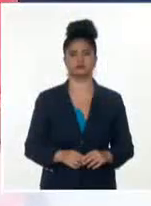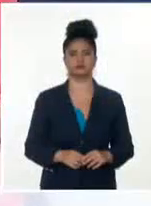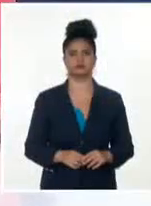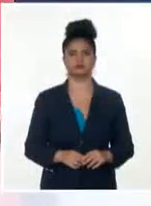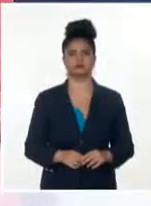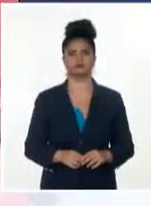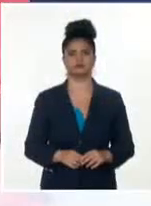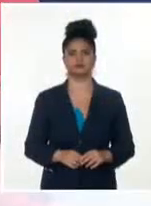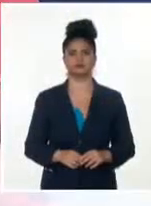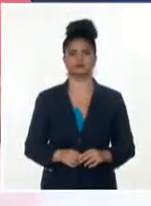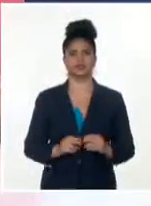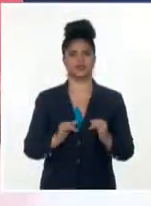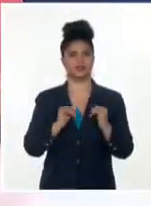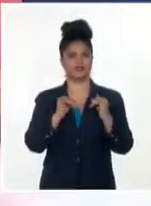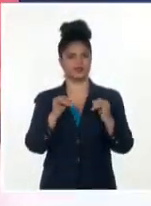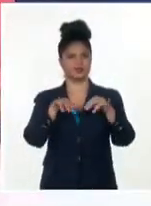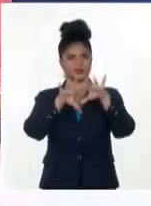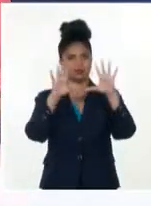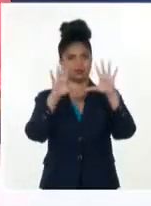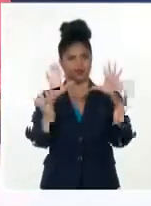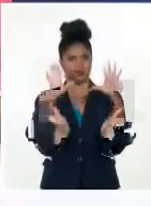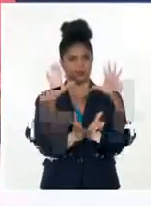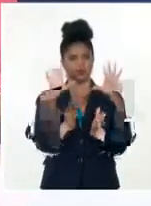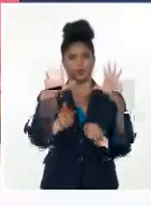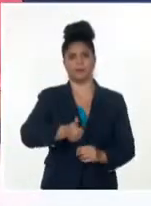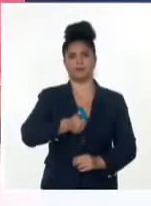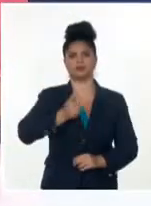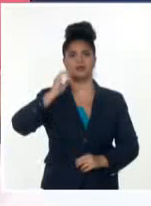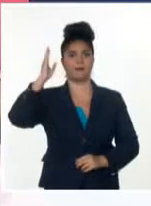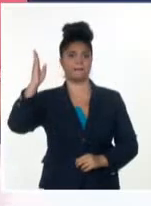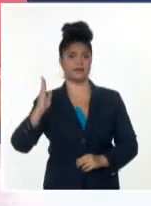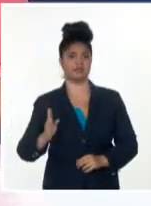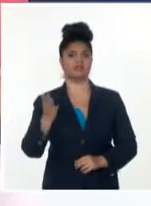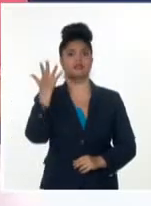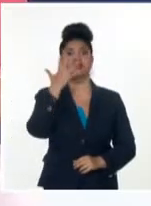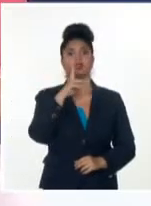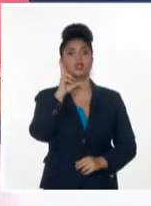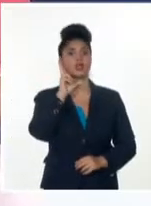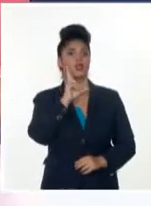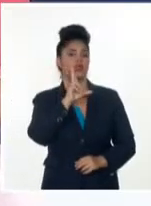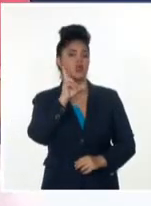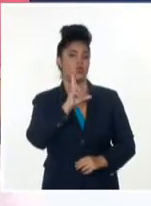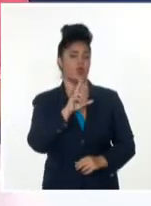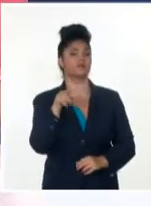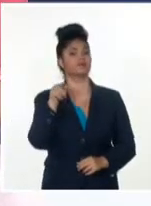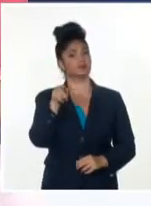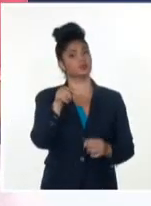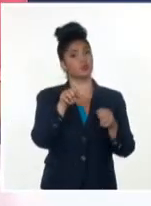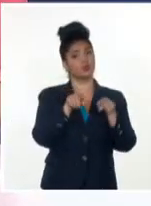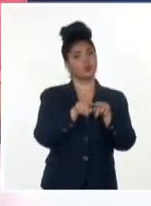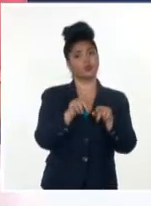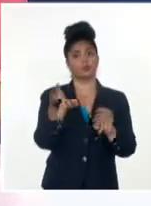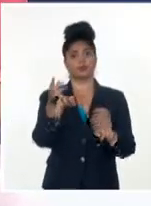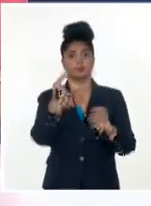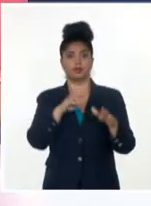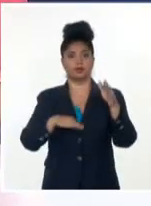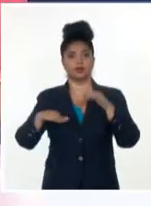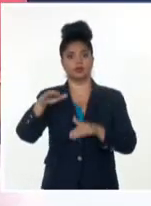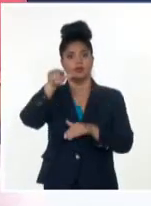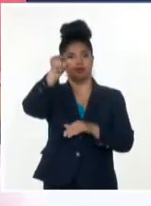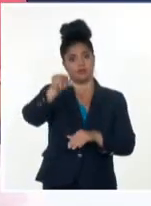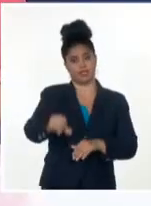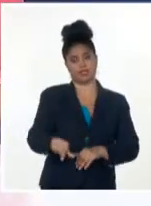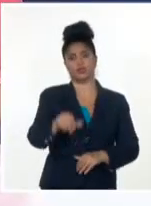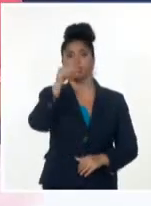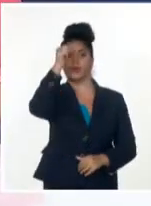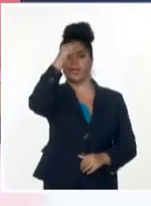El panorama internacional es noticia que el presidente de Brasil, Luis Ignacio Lula da Silva, y el primer ministro de la India, Narendra